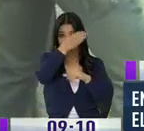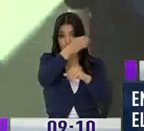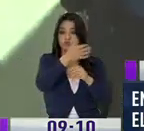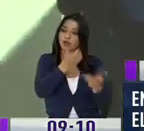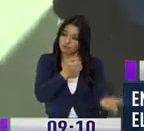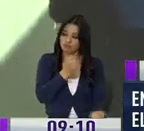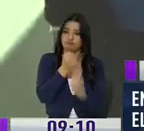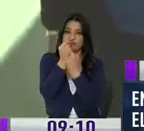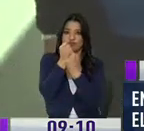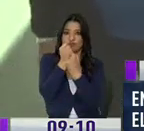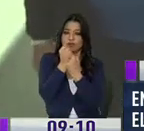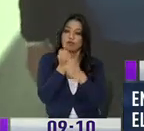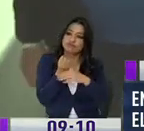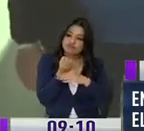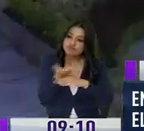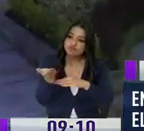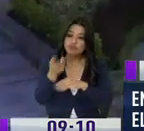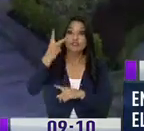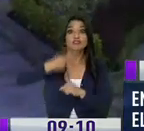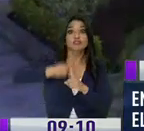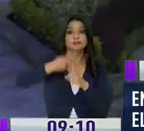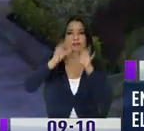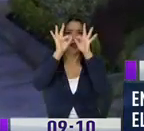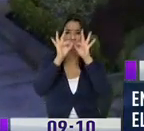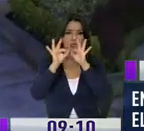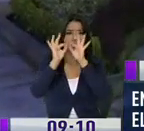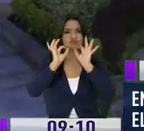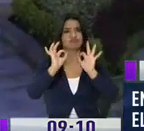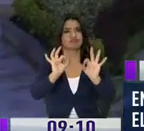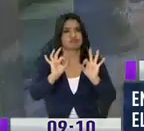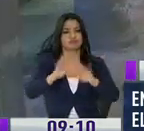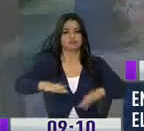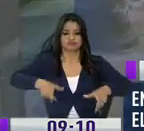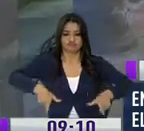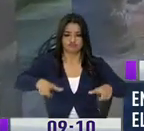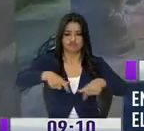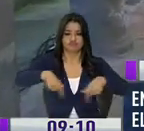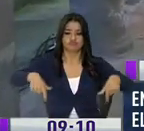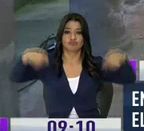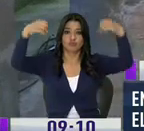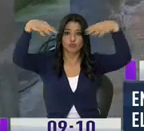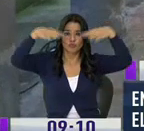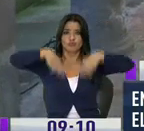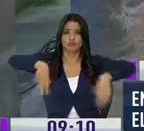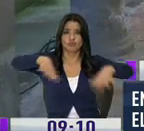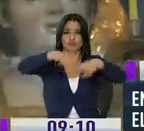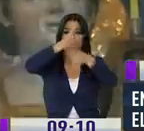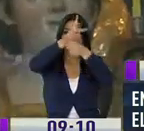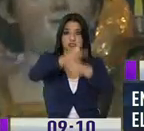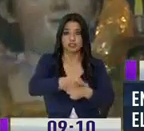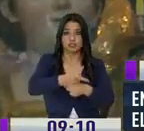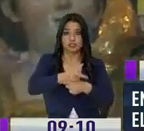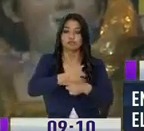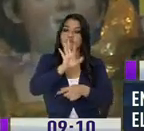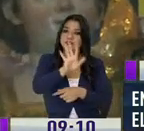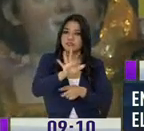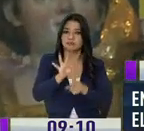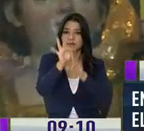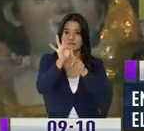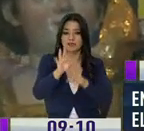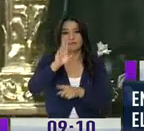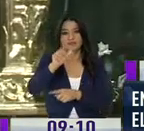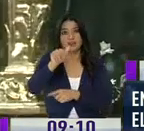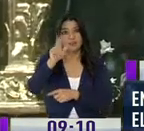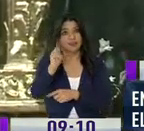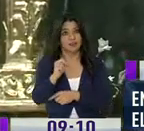Patrimonio, colaboraron en un tiempo de 2 meses en darle mayor vida a corredores, fachada, iluminación y protección de piezas del Belén. Orgullo